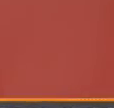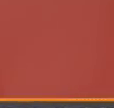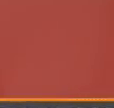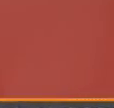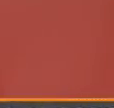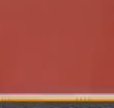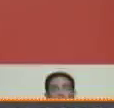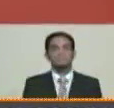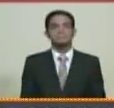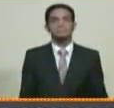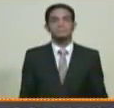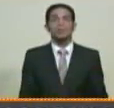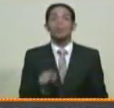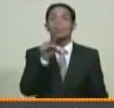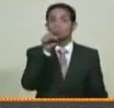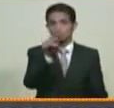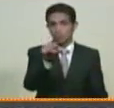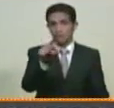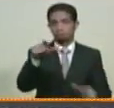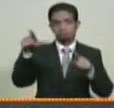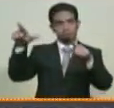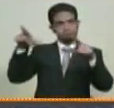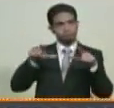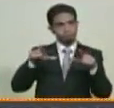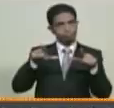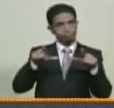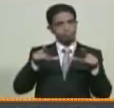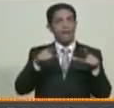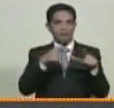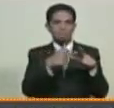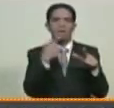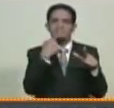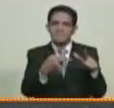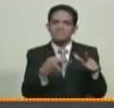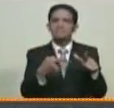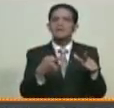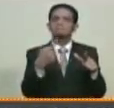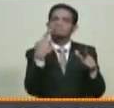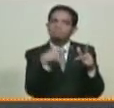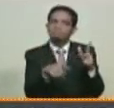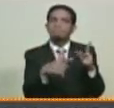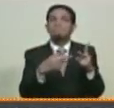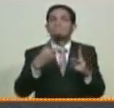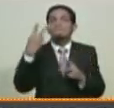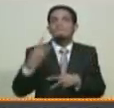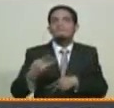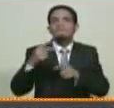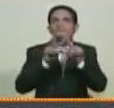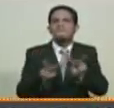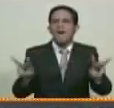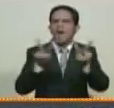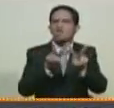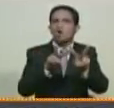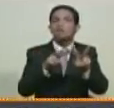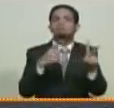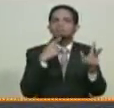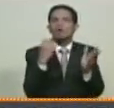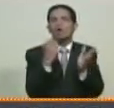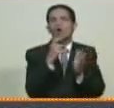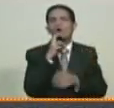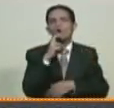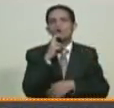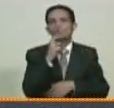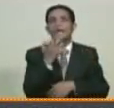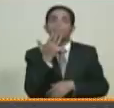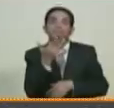correspondiente en oro vale lo que vale el oro vale oro puede en tres meses y así lo